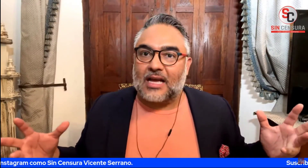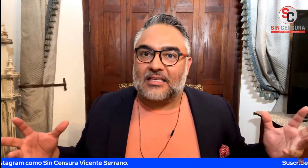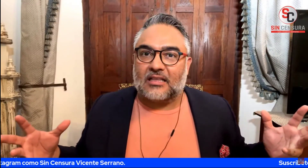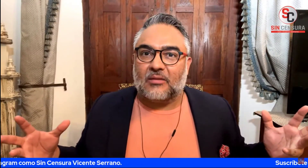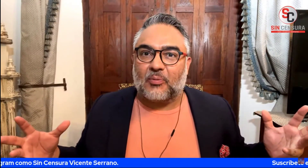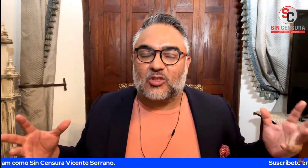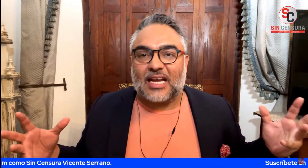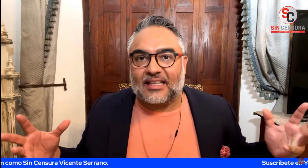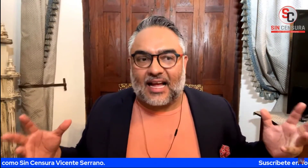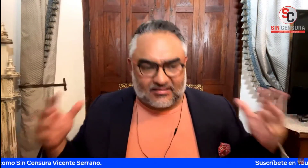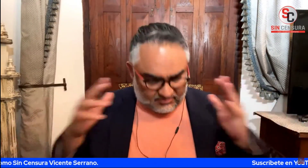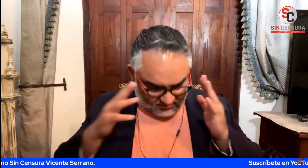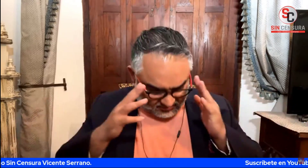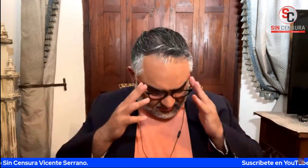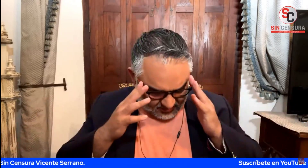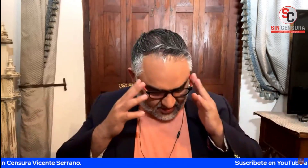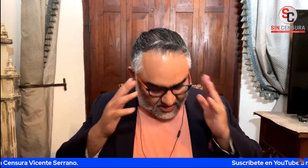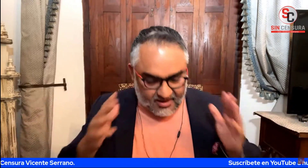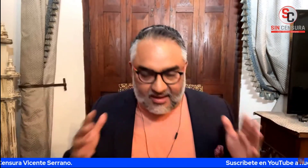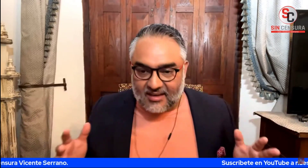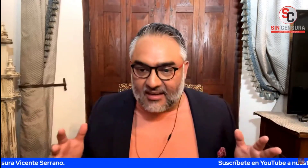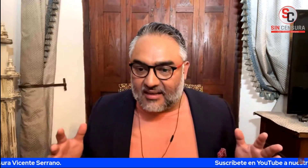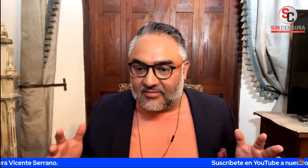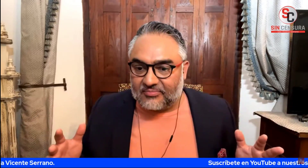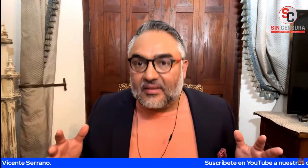esto se hace tipo secta,